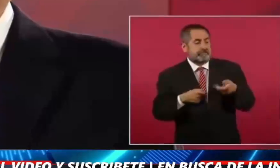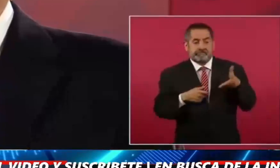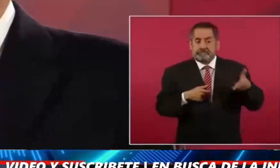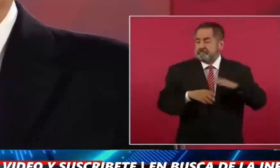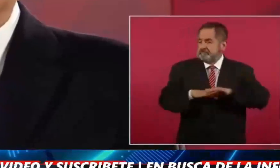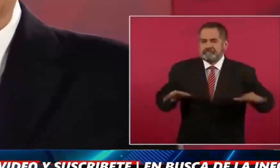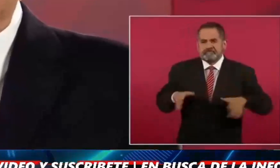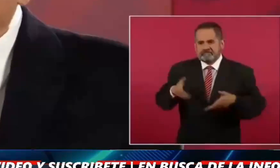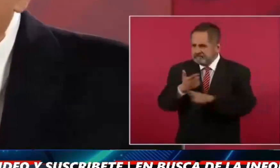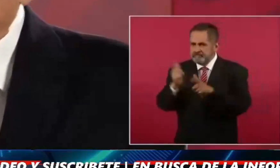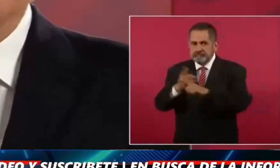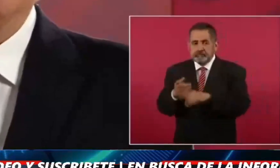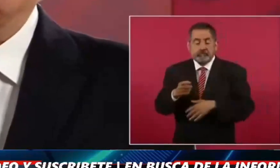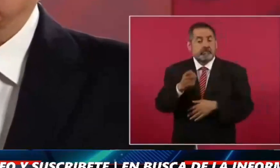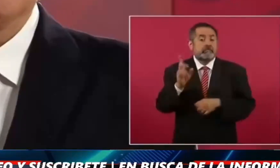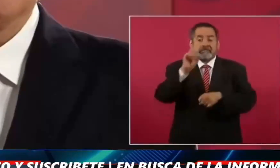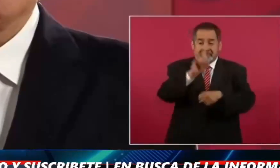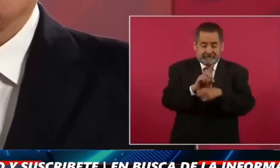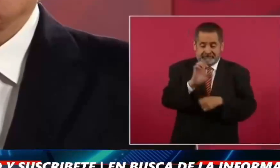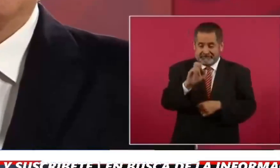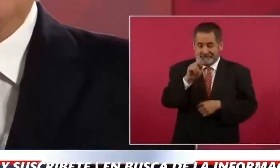Peña, desde que tomé posesión,